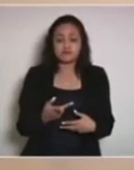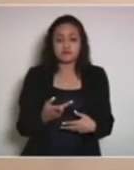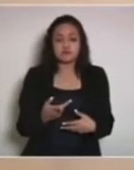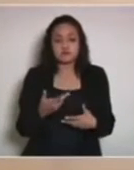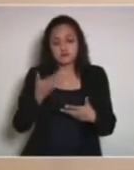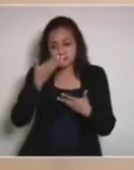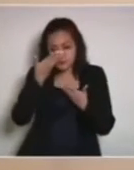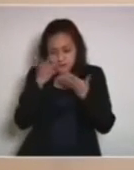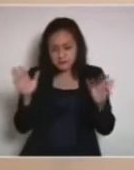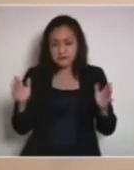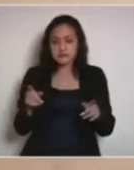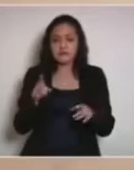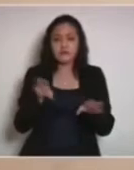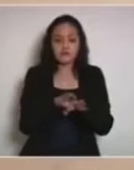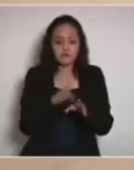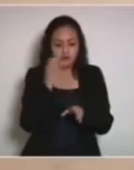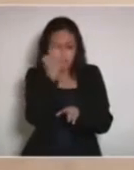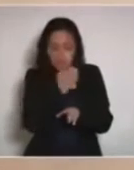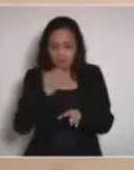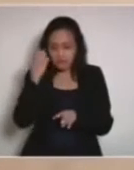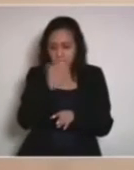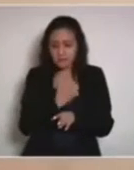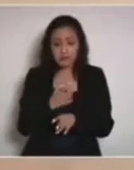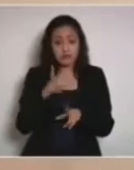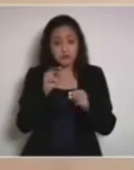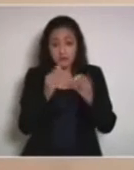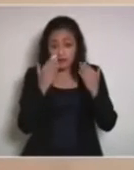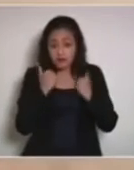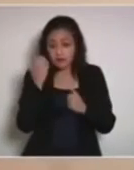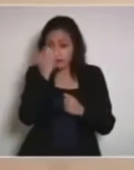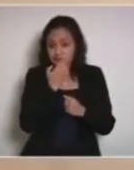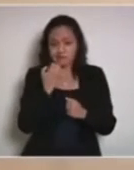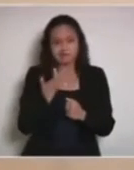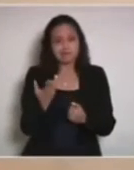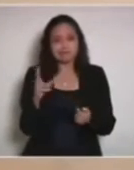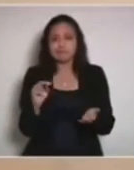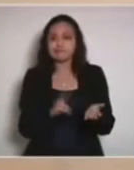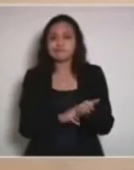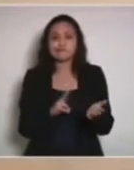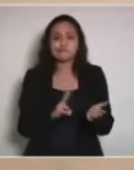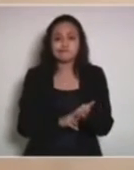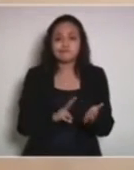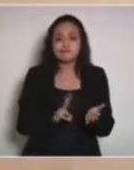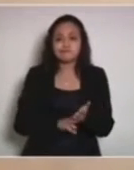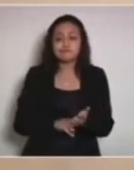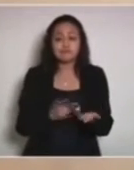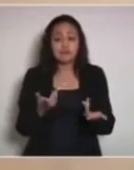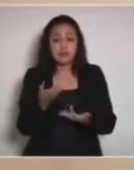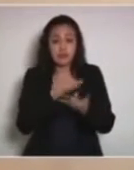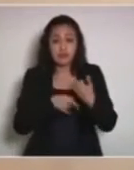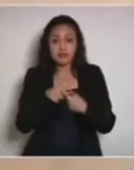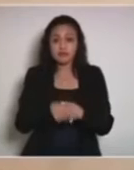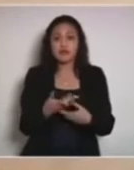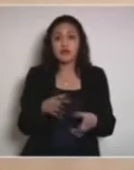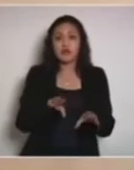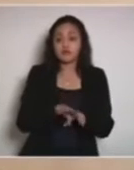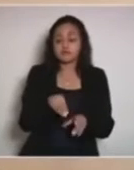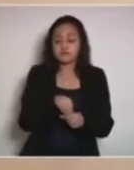formas de evaluación si no se vuelve eso una discrecionalidad absoluta